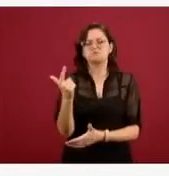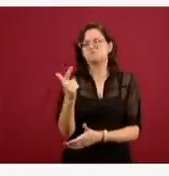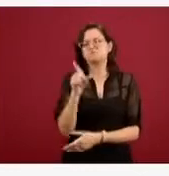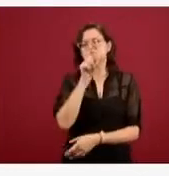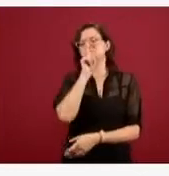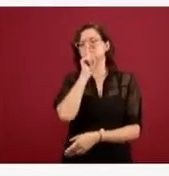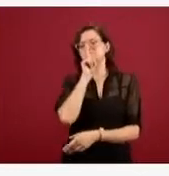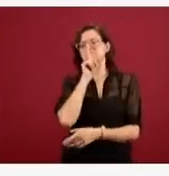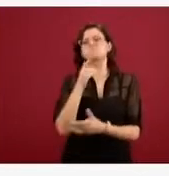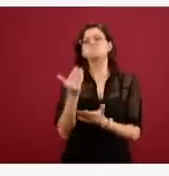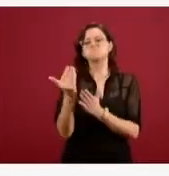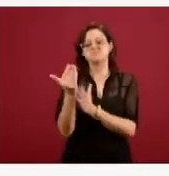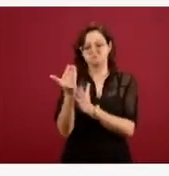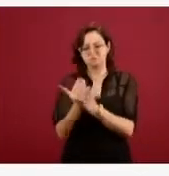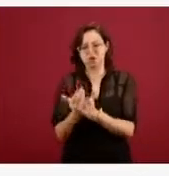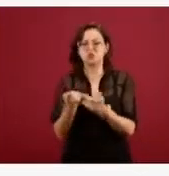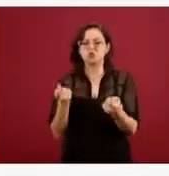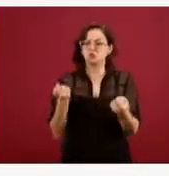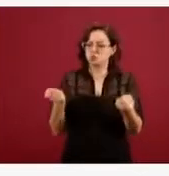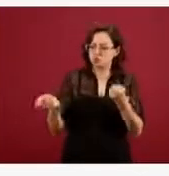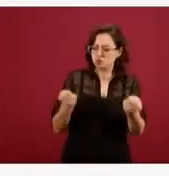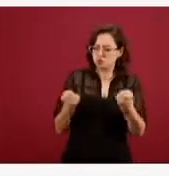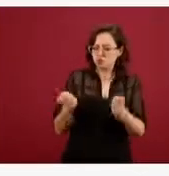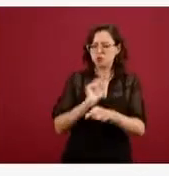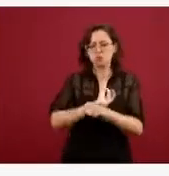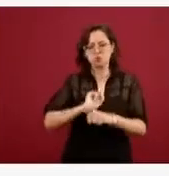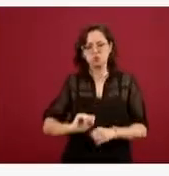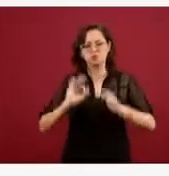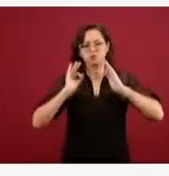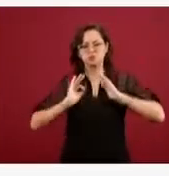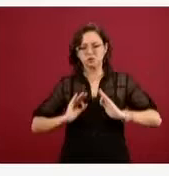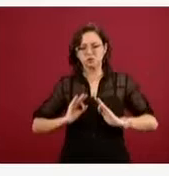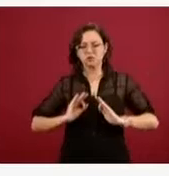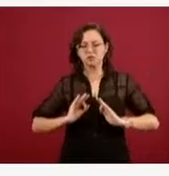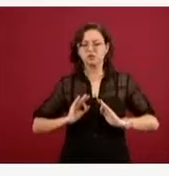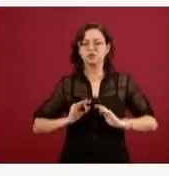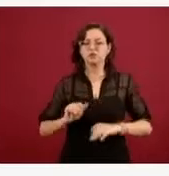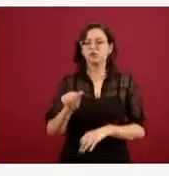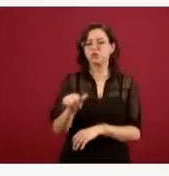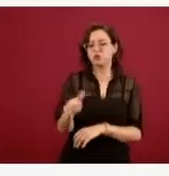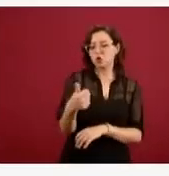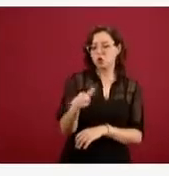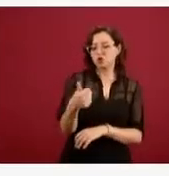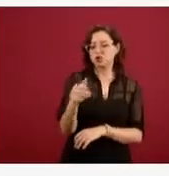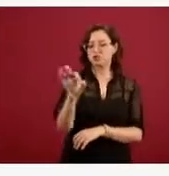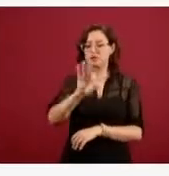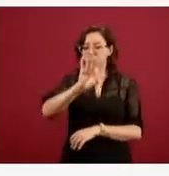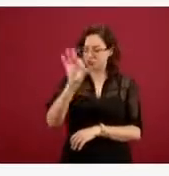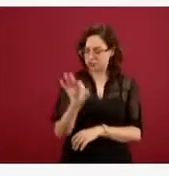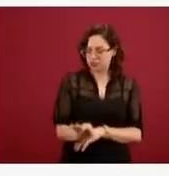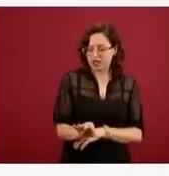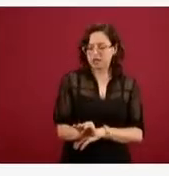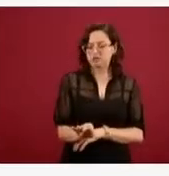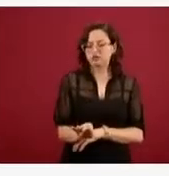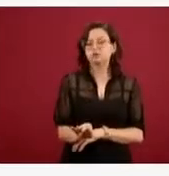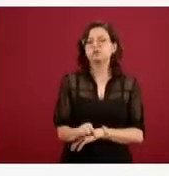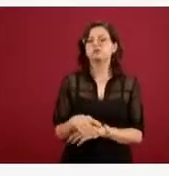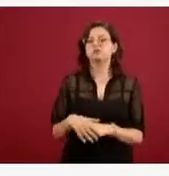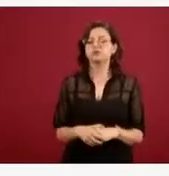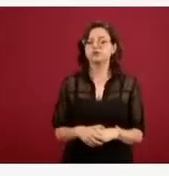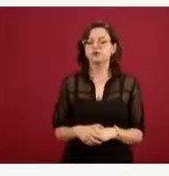momento estabilizada y han podido cursar sin mayor problema, el 11% de todos los casos